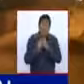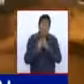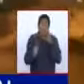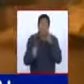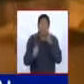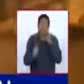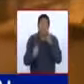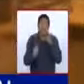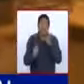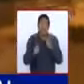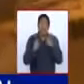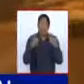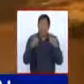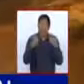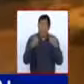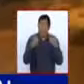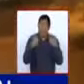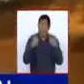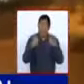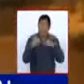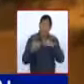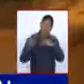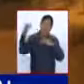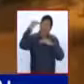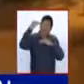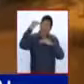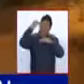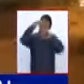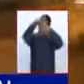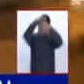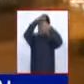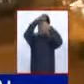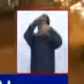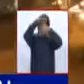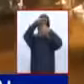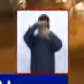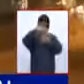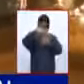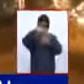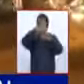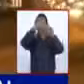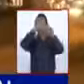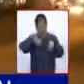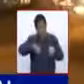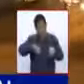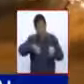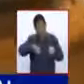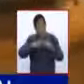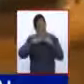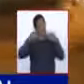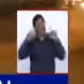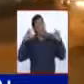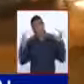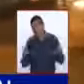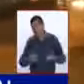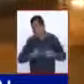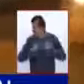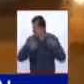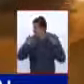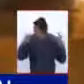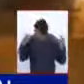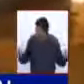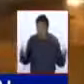terminal terrestre cuenta con un helipuerto. Te voy a mostrar la torre, es que es muy lejos para caminar porque es grande, es